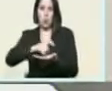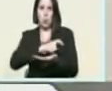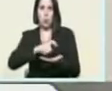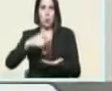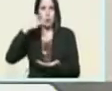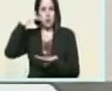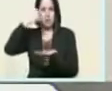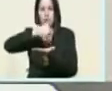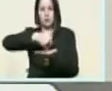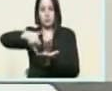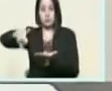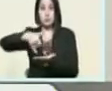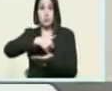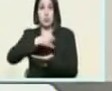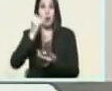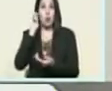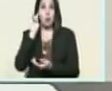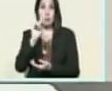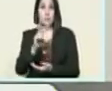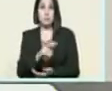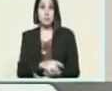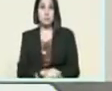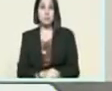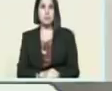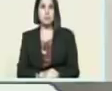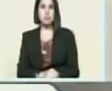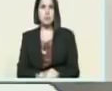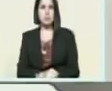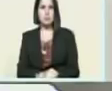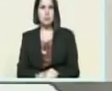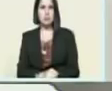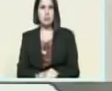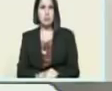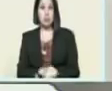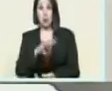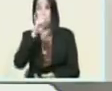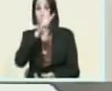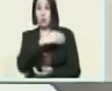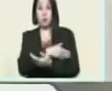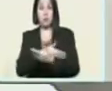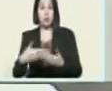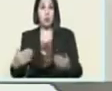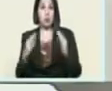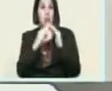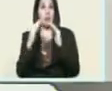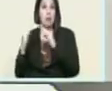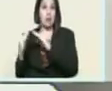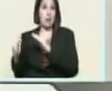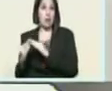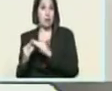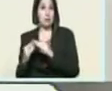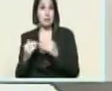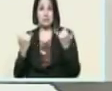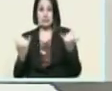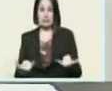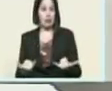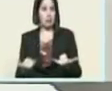Atención. A través del código QR. 4 millones de hogares. Arranca ya.